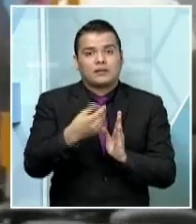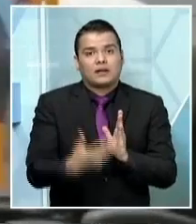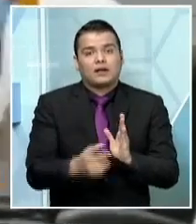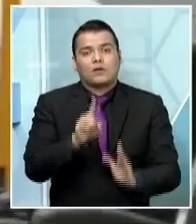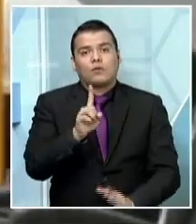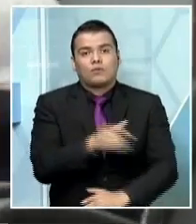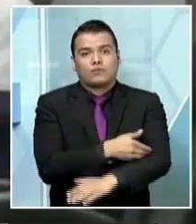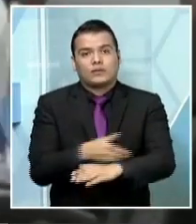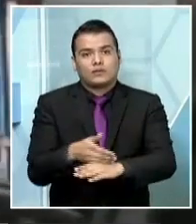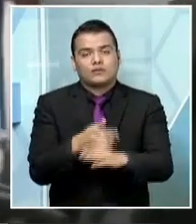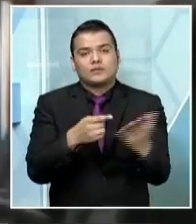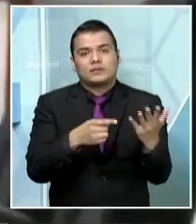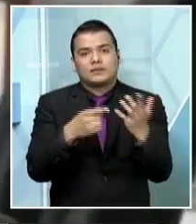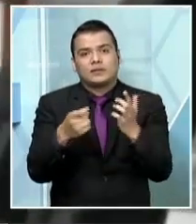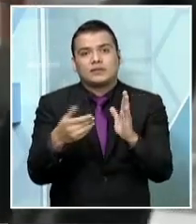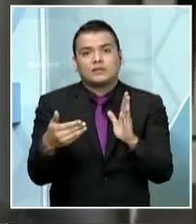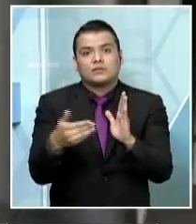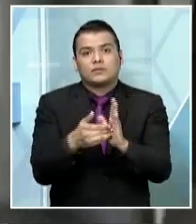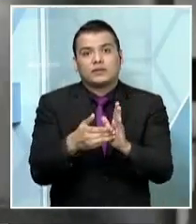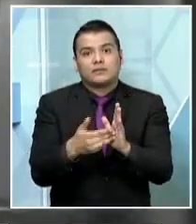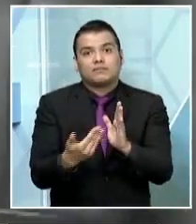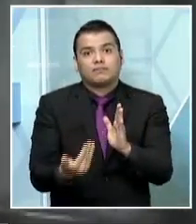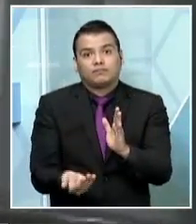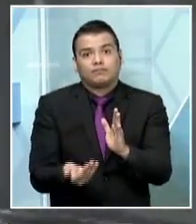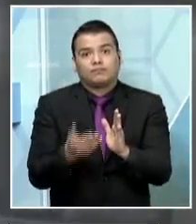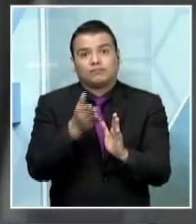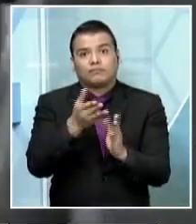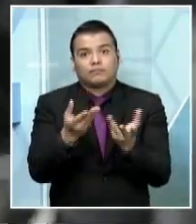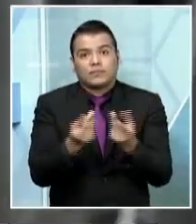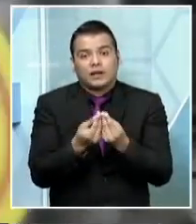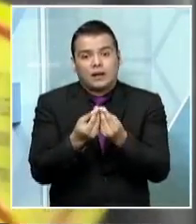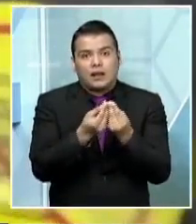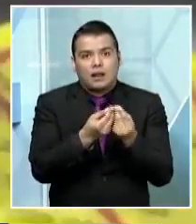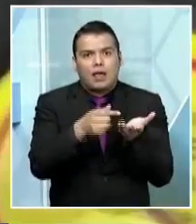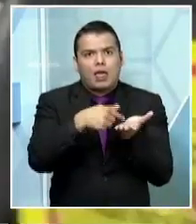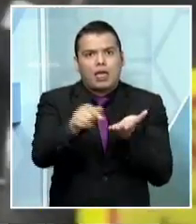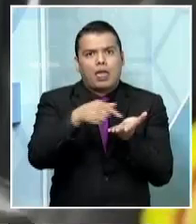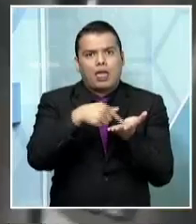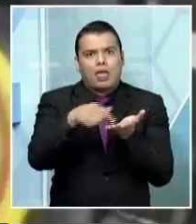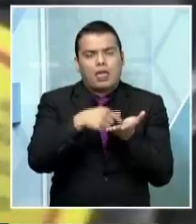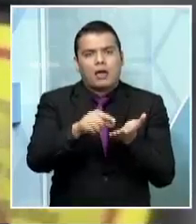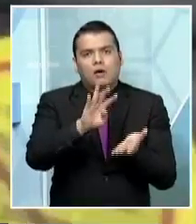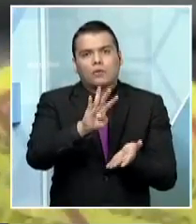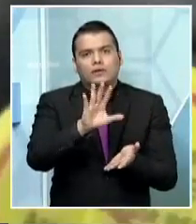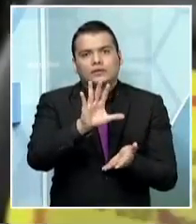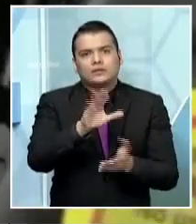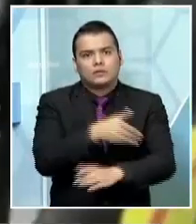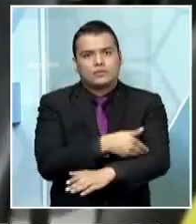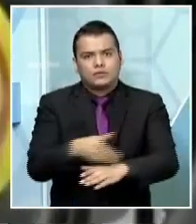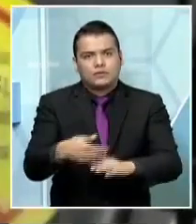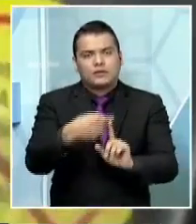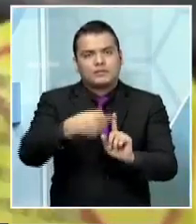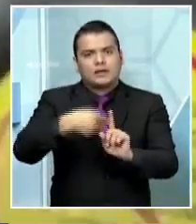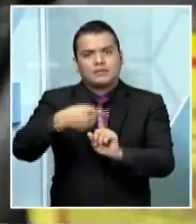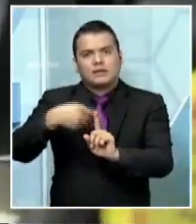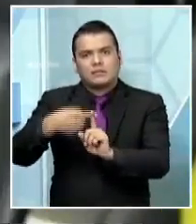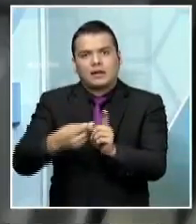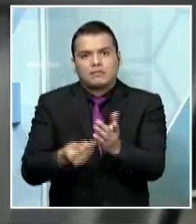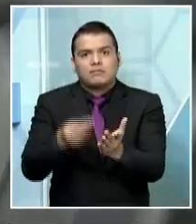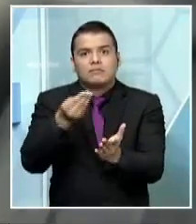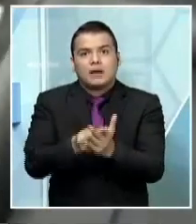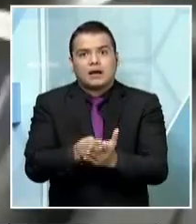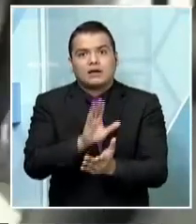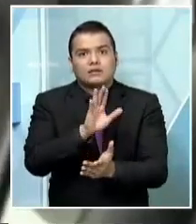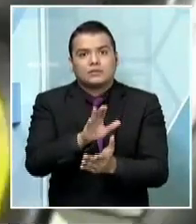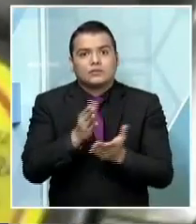promedio 1.600.000 pesos y que en promedio la corporación está gastando unos 45 millones de pesos mensuales por este servicio. En ese